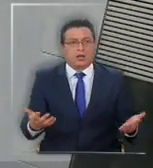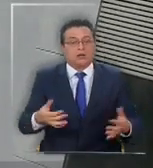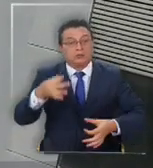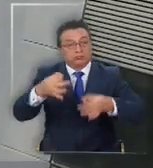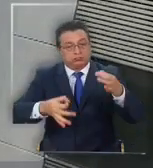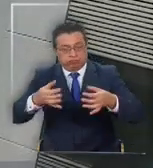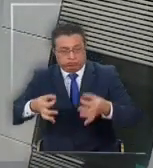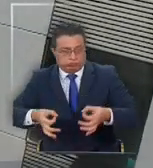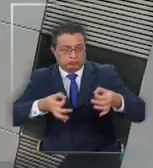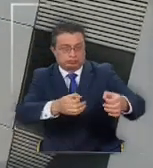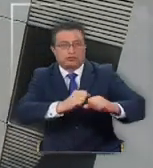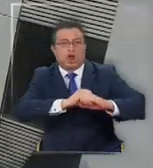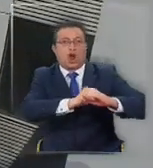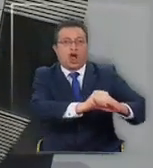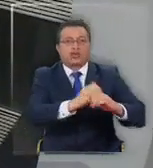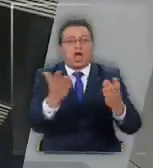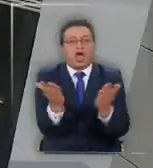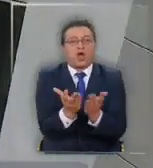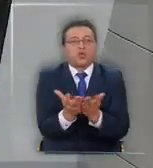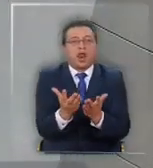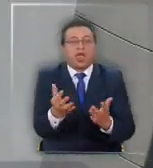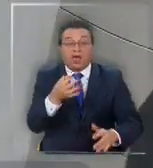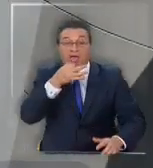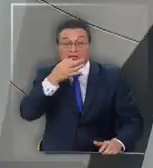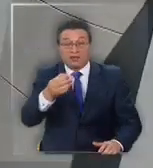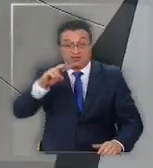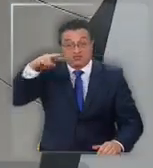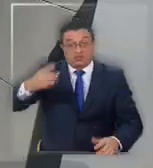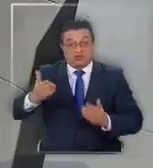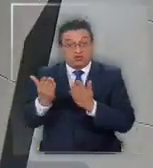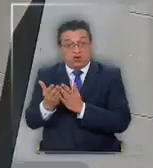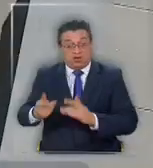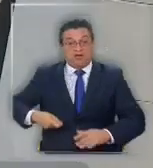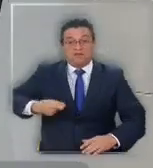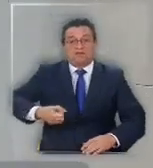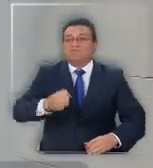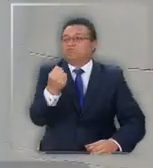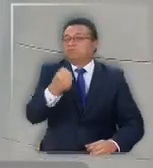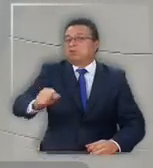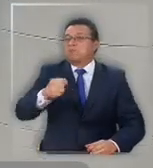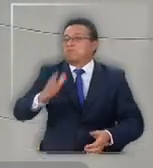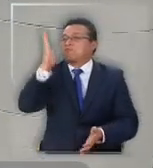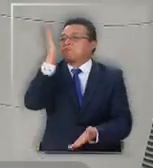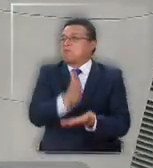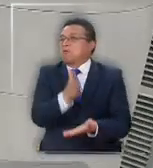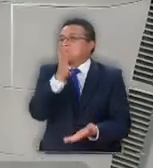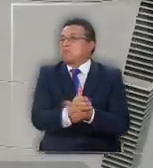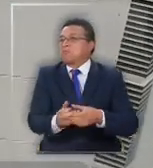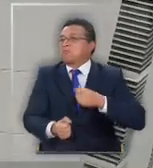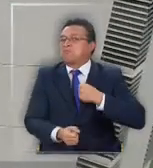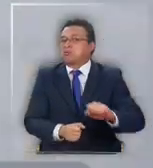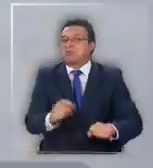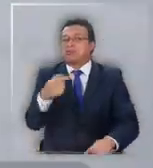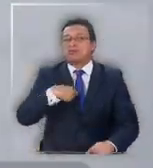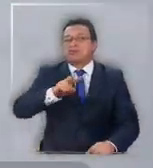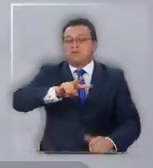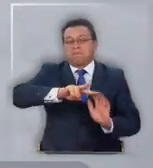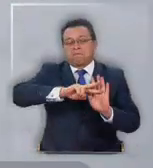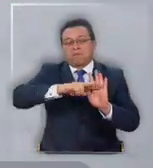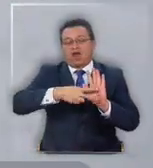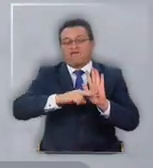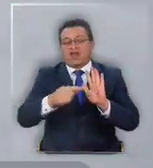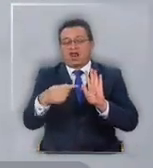interpuesta en contra del colegio asegura que el sostenedor ha actuado de manera ilegal y arbitraria al tratar de modificar en forma